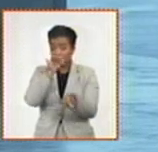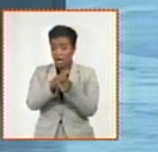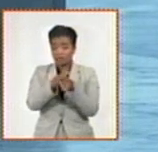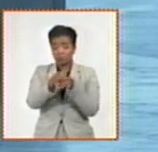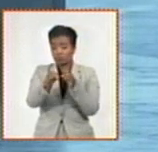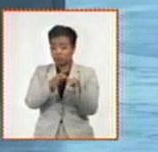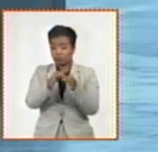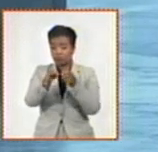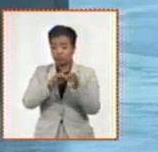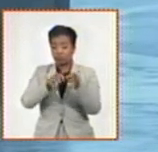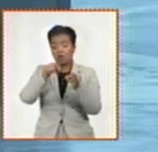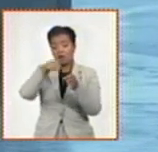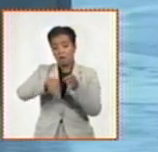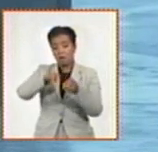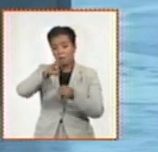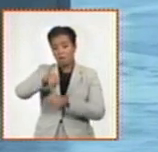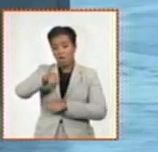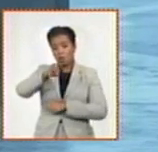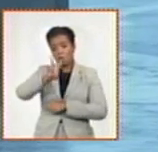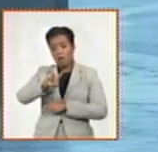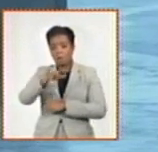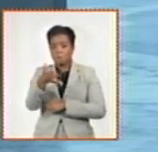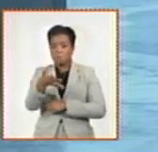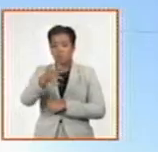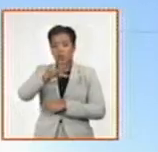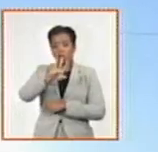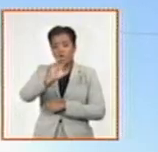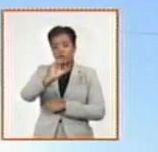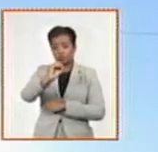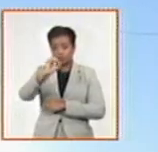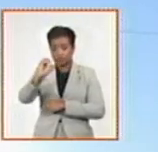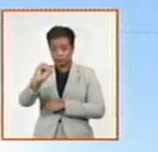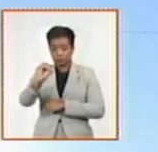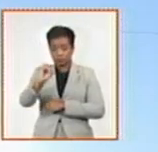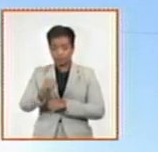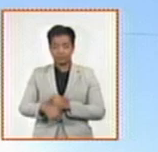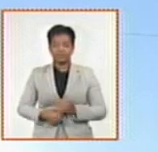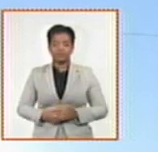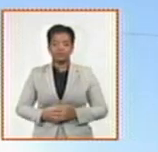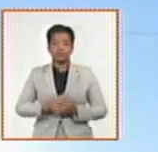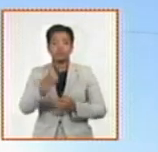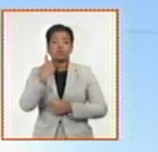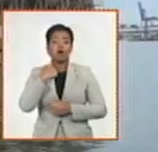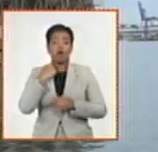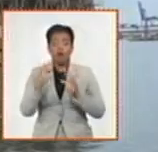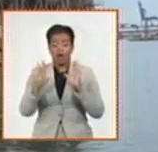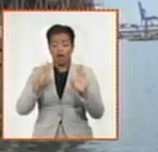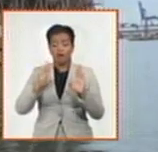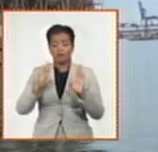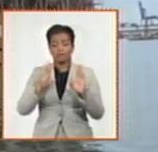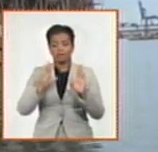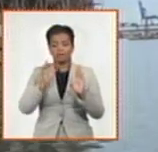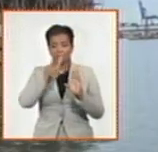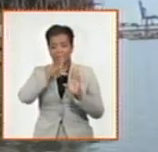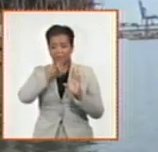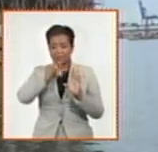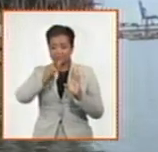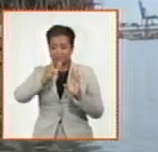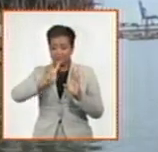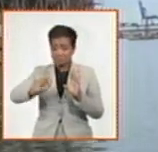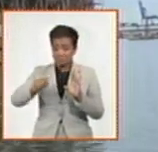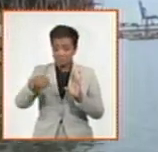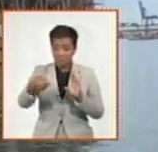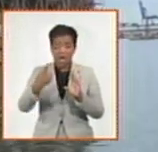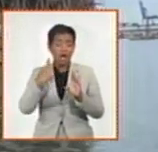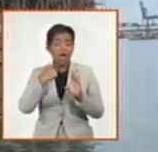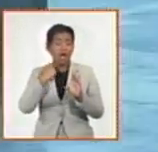al sistema más de 400 megawatts. En el año 2023, esta